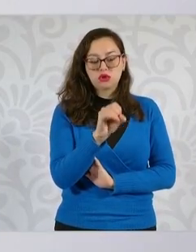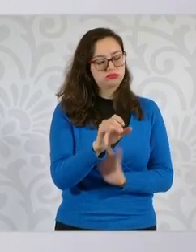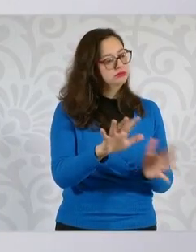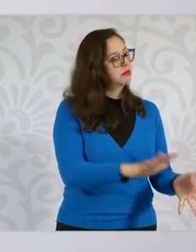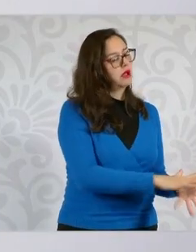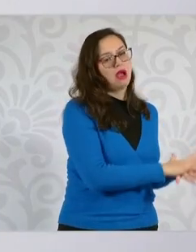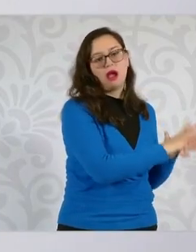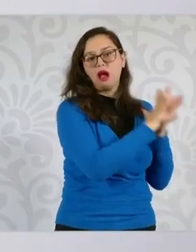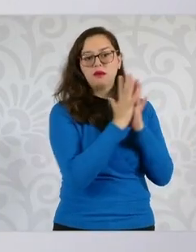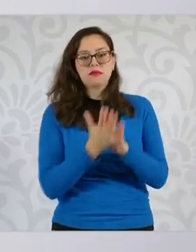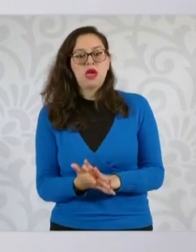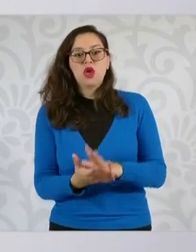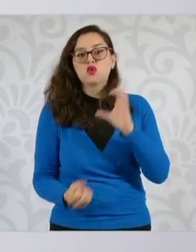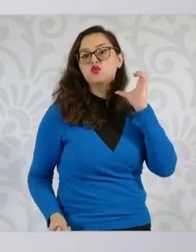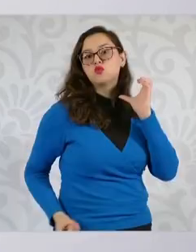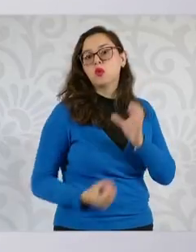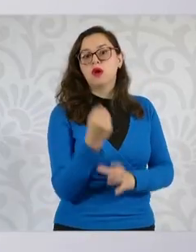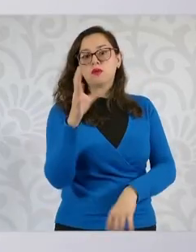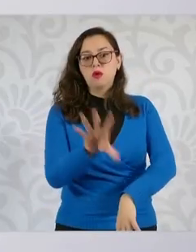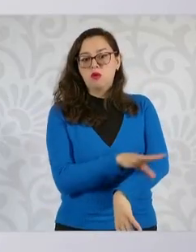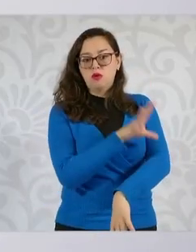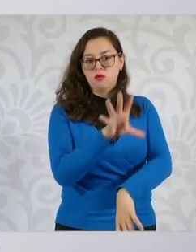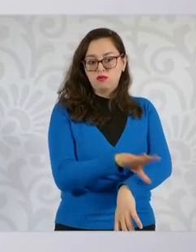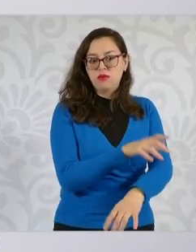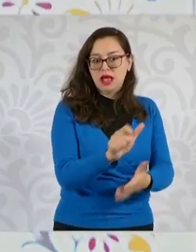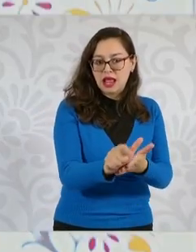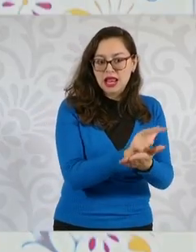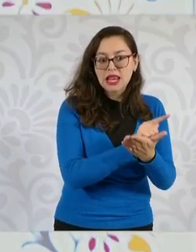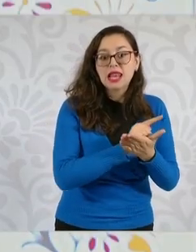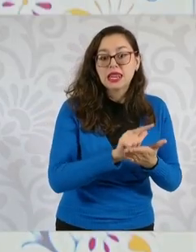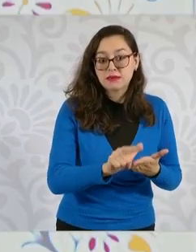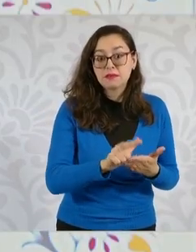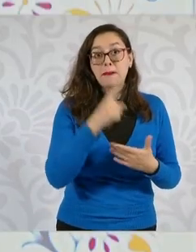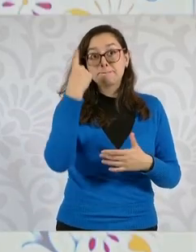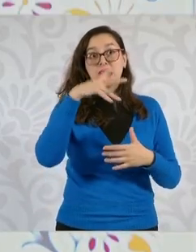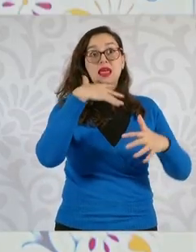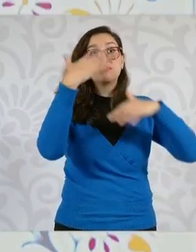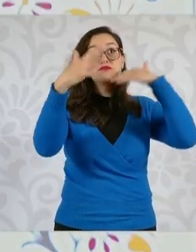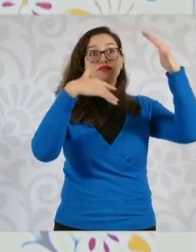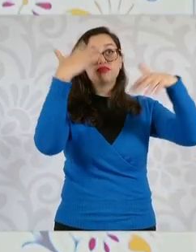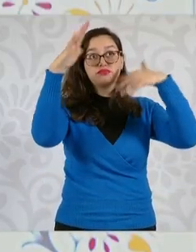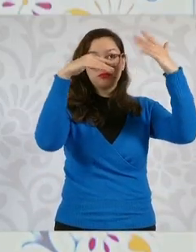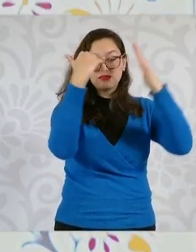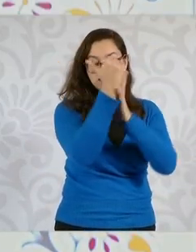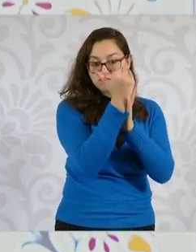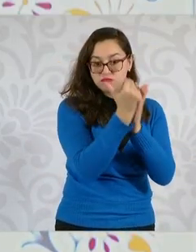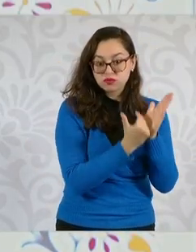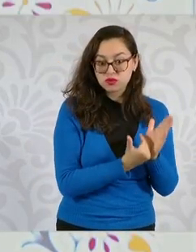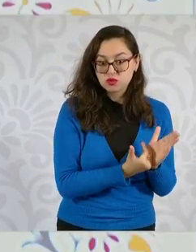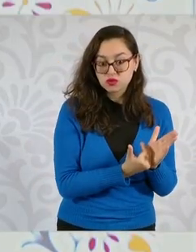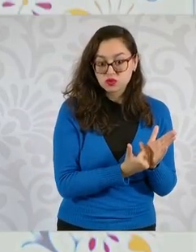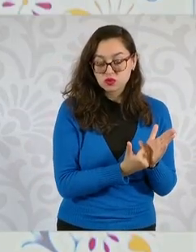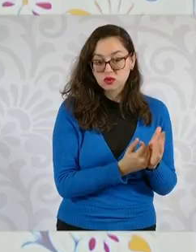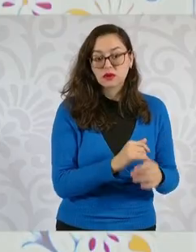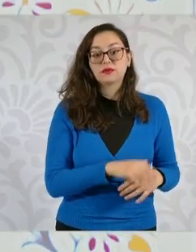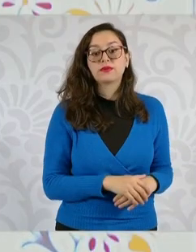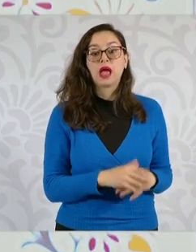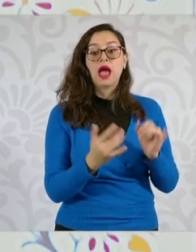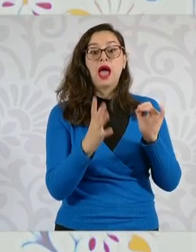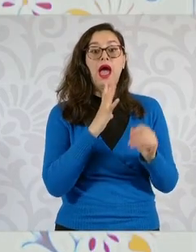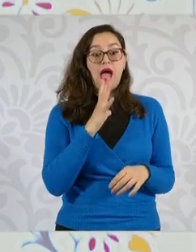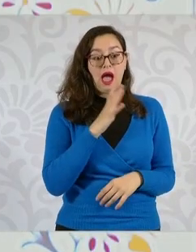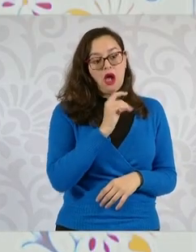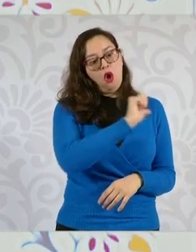combinado lo cual reduciría de manera muy importante las emisiones la coquizadora de